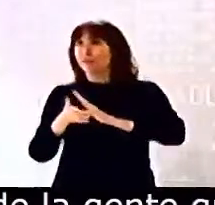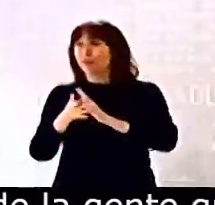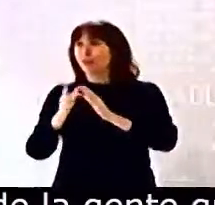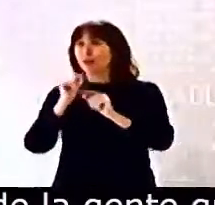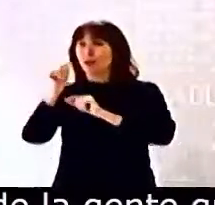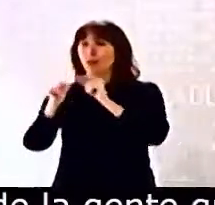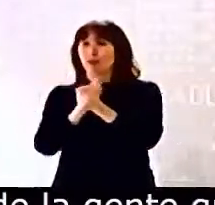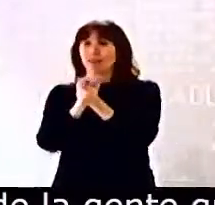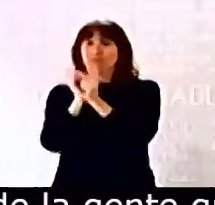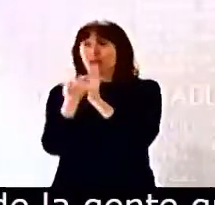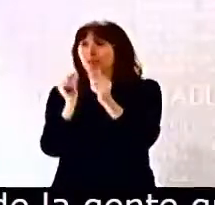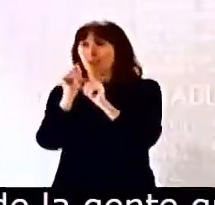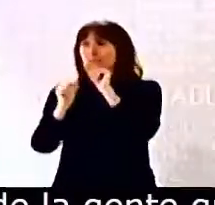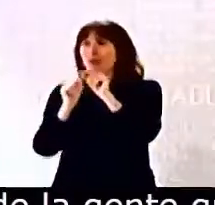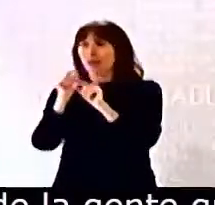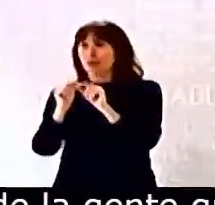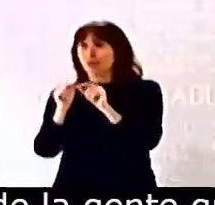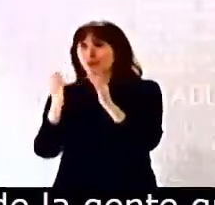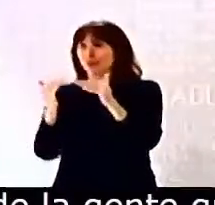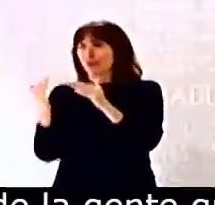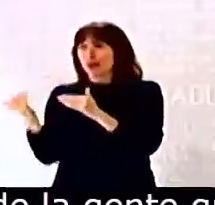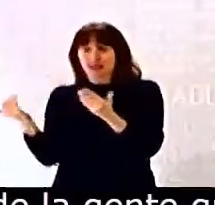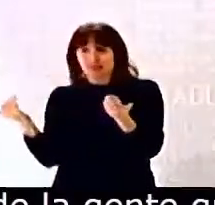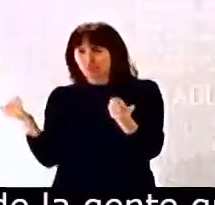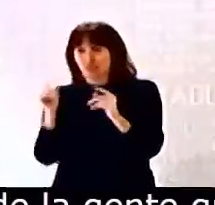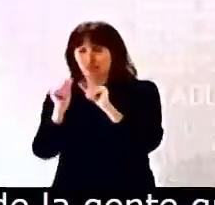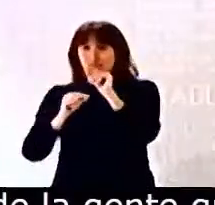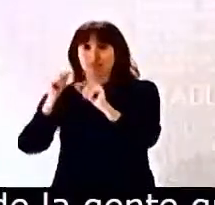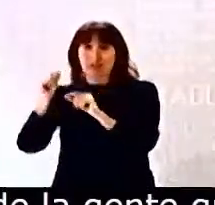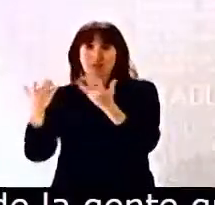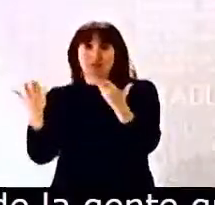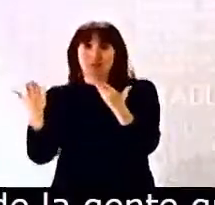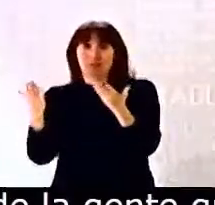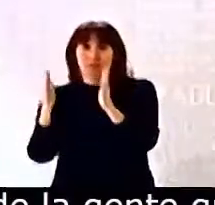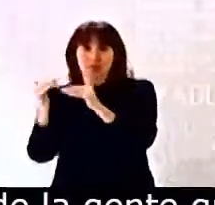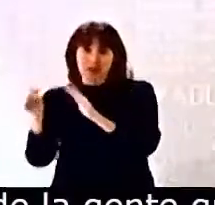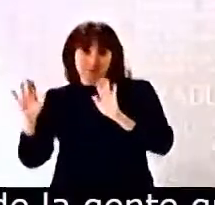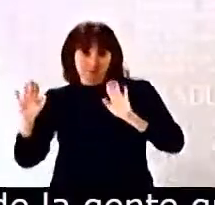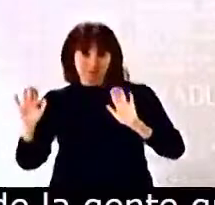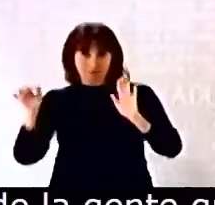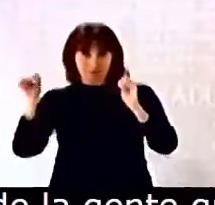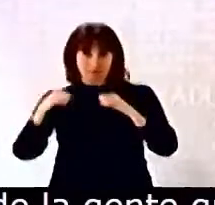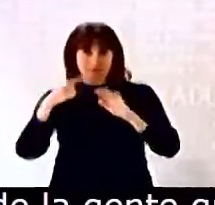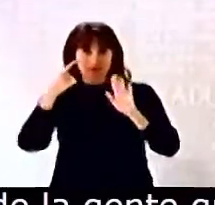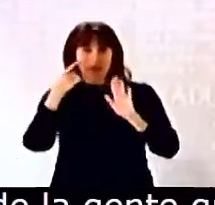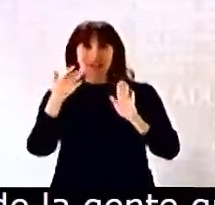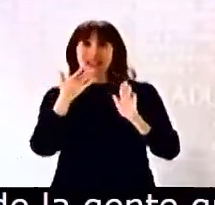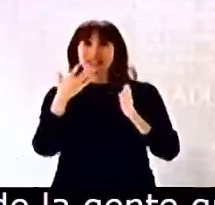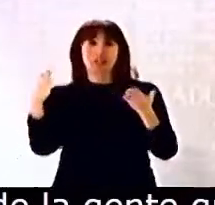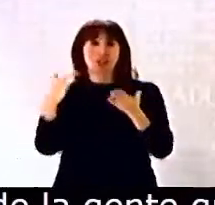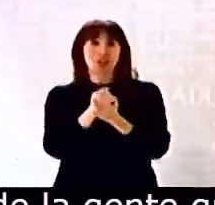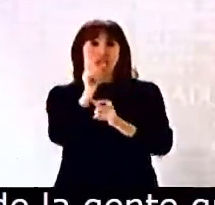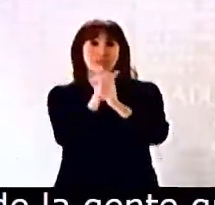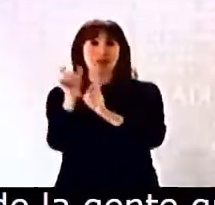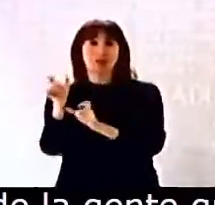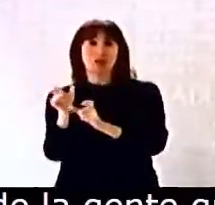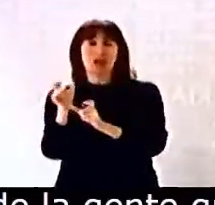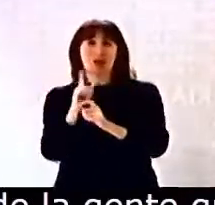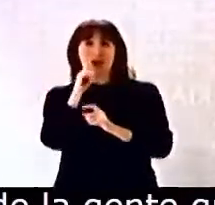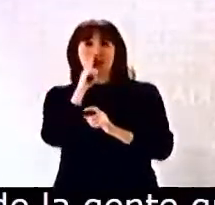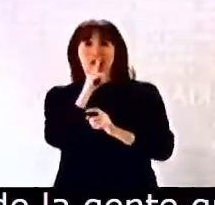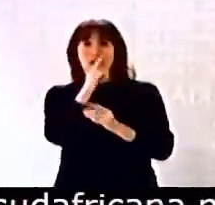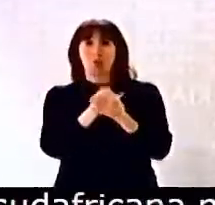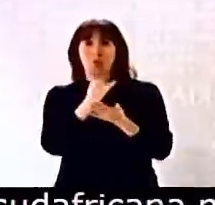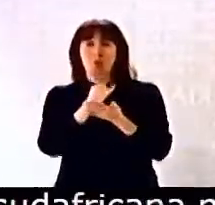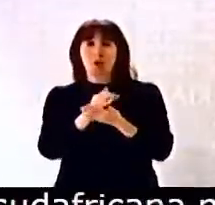de británica, ni sudafricana, ni brasileña. En todos los que den positivo, nosotros, de